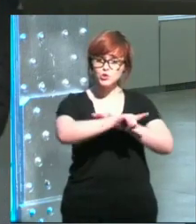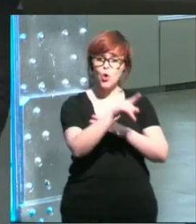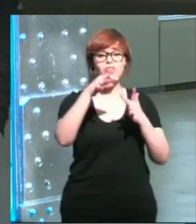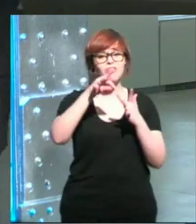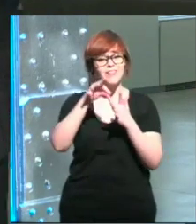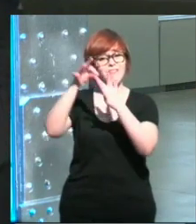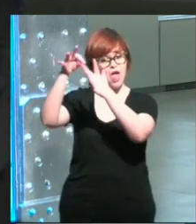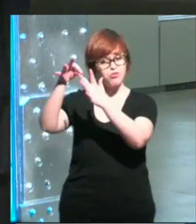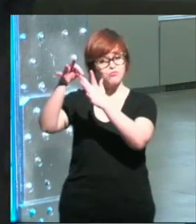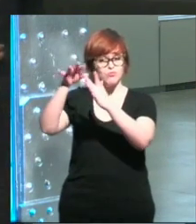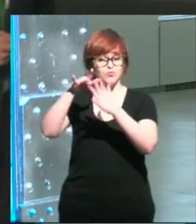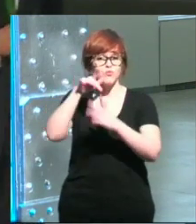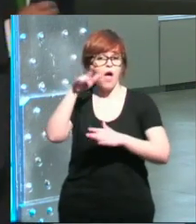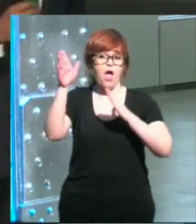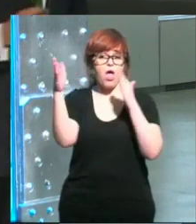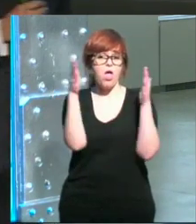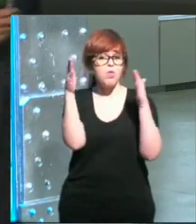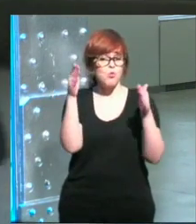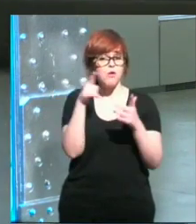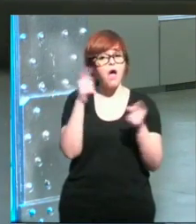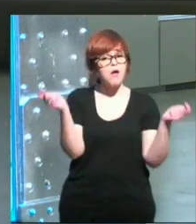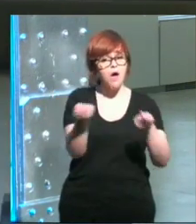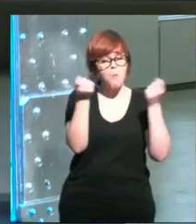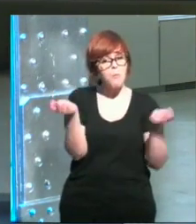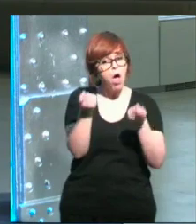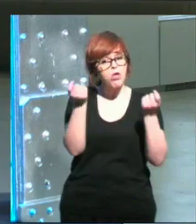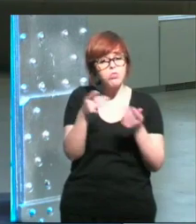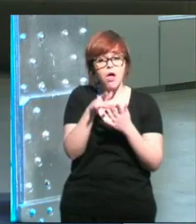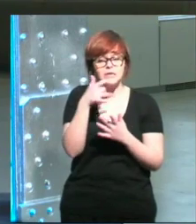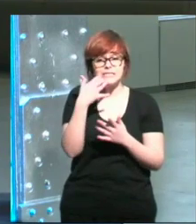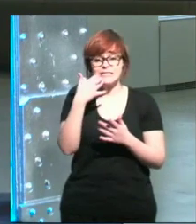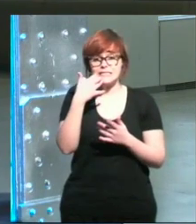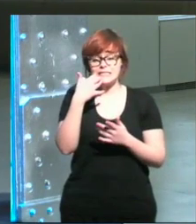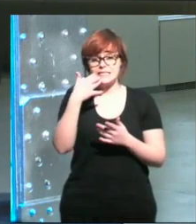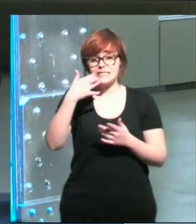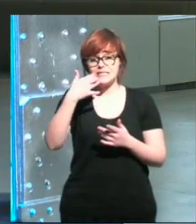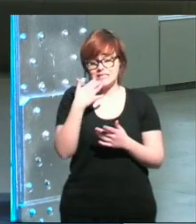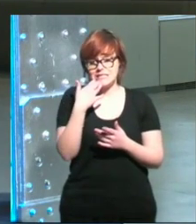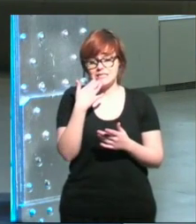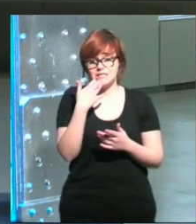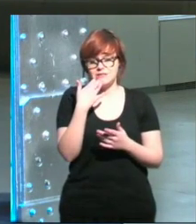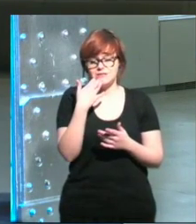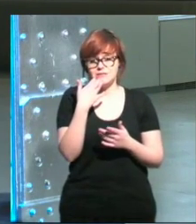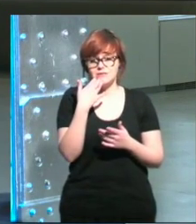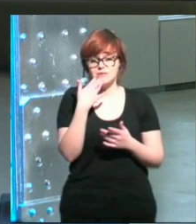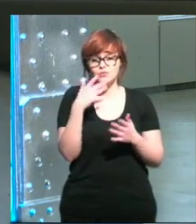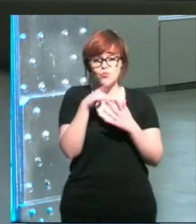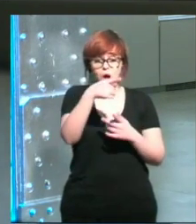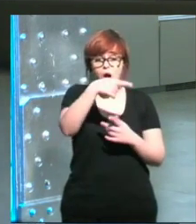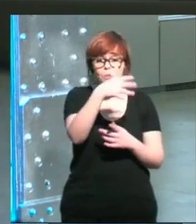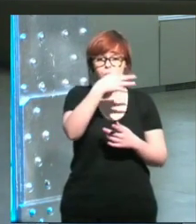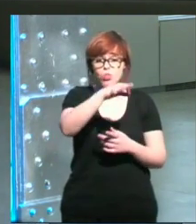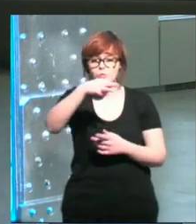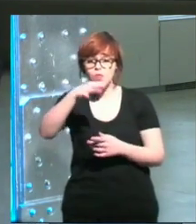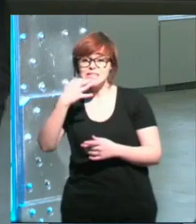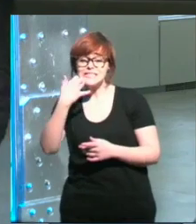que llevó a cabo en la campaña. Y nada de eso hubiese sido posible sin un uso efectivo y muy innovador de las